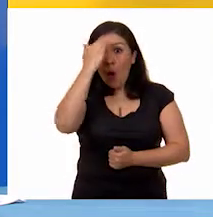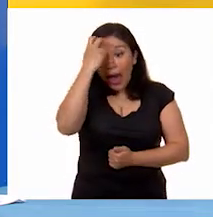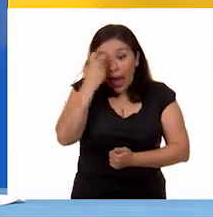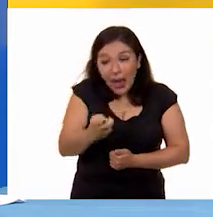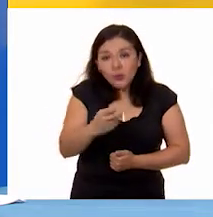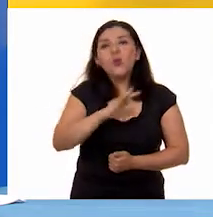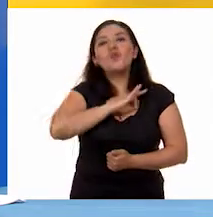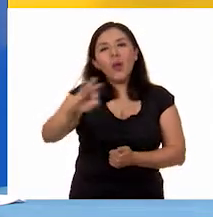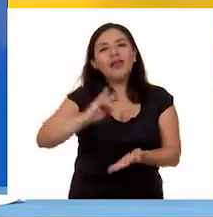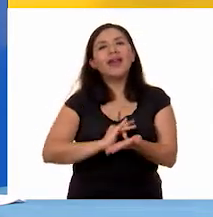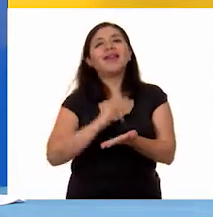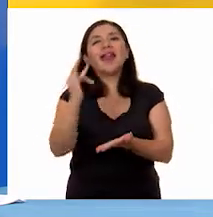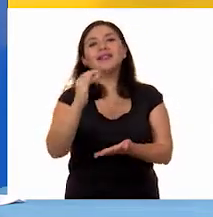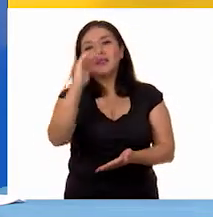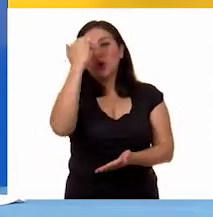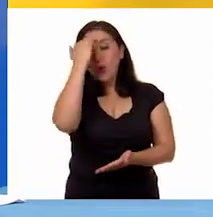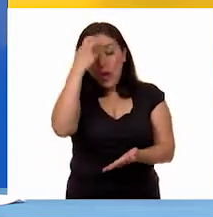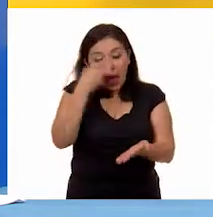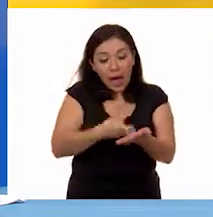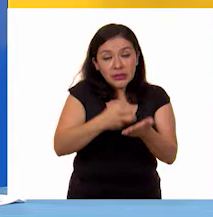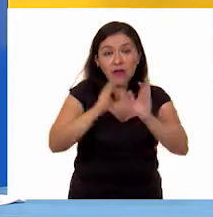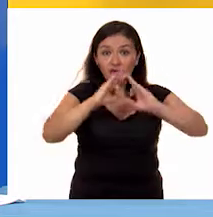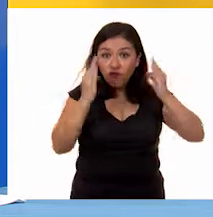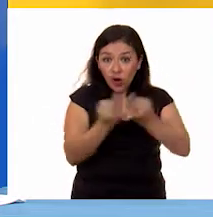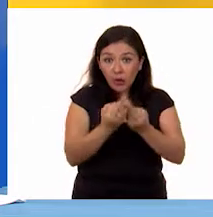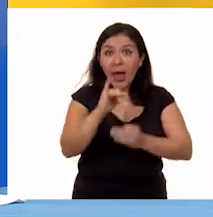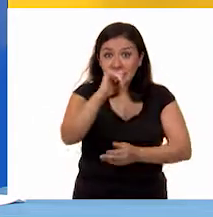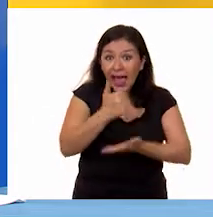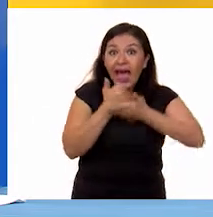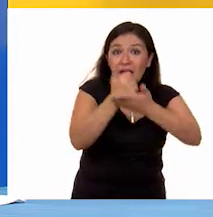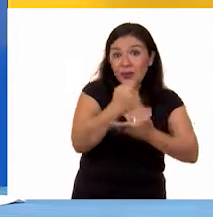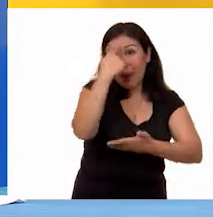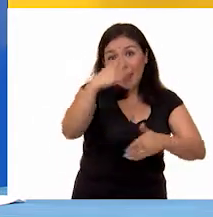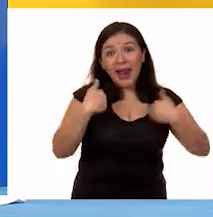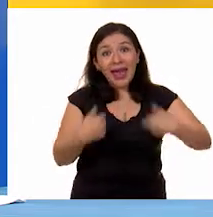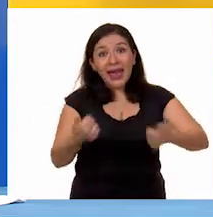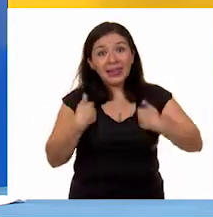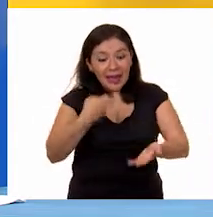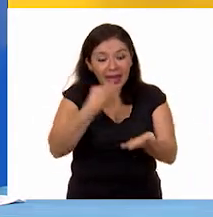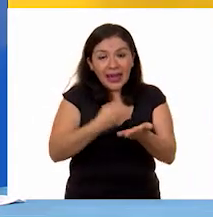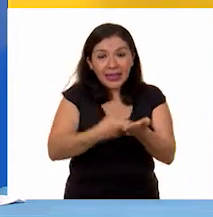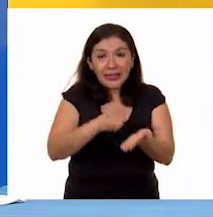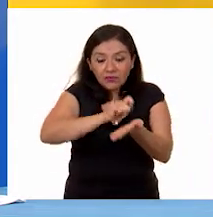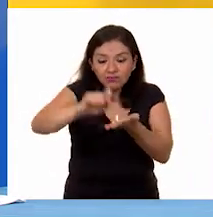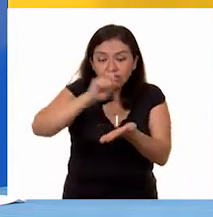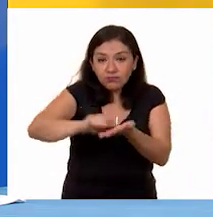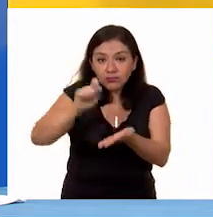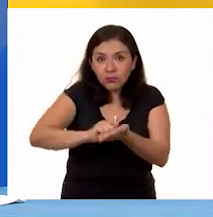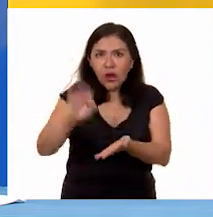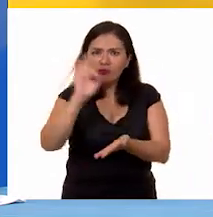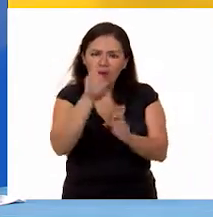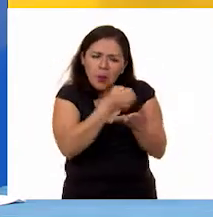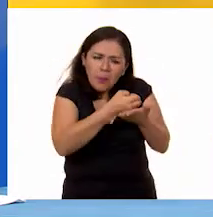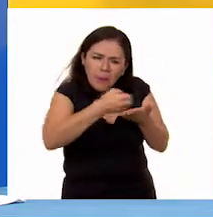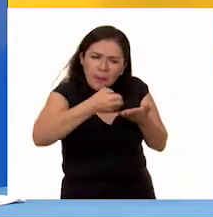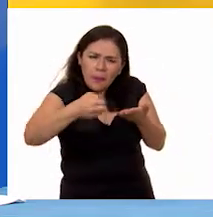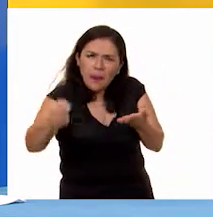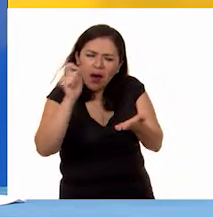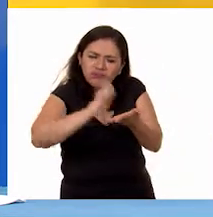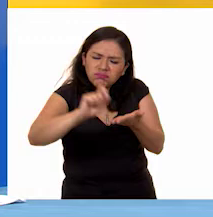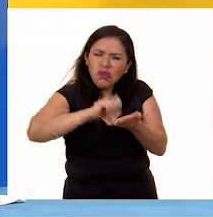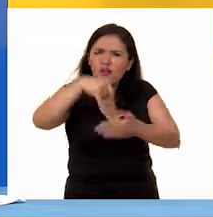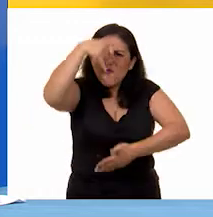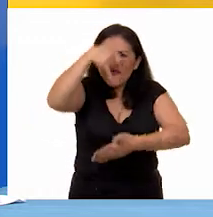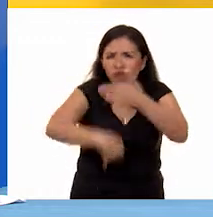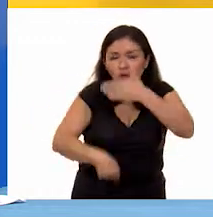nos permitirá saber si la forma facilita o no la comprensión del texto y si el discurso, es decir, el